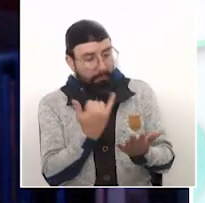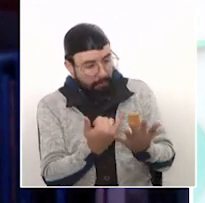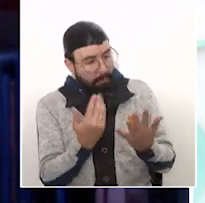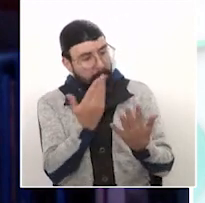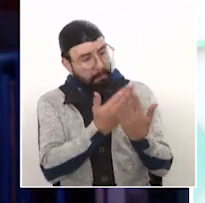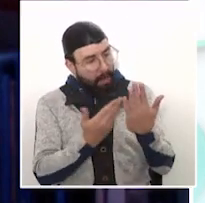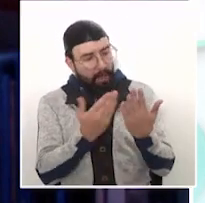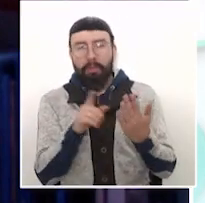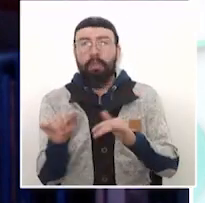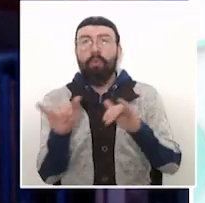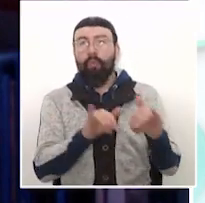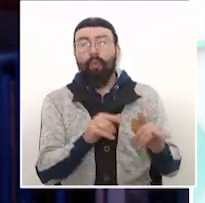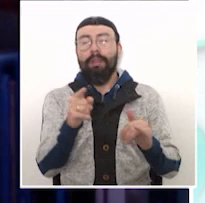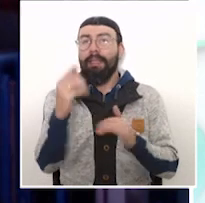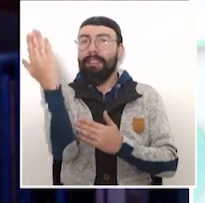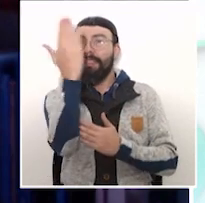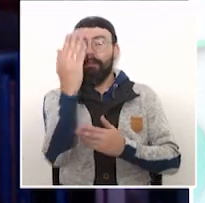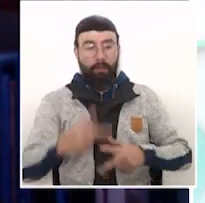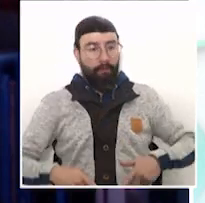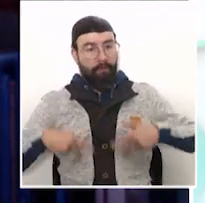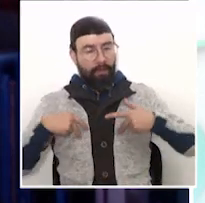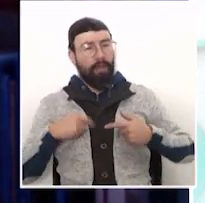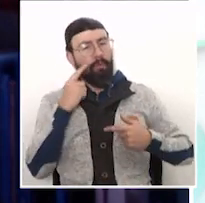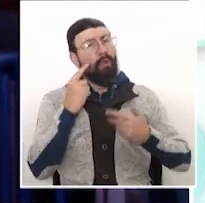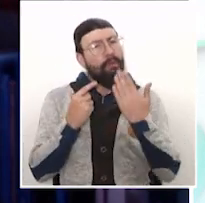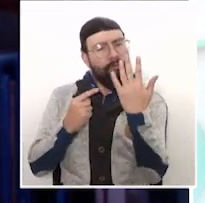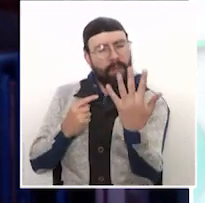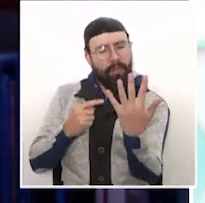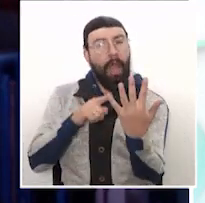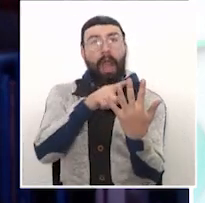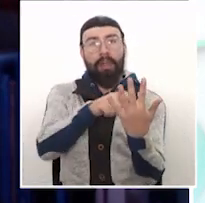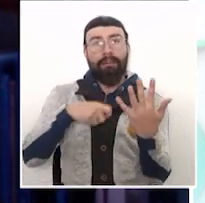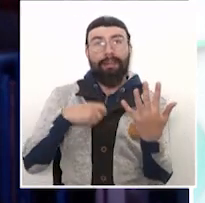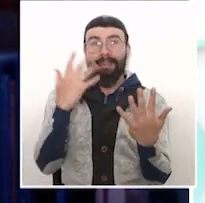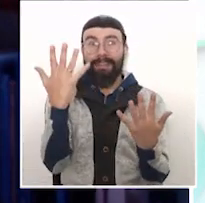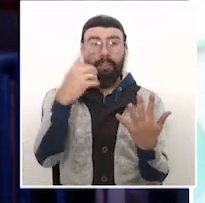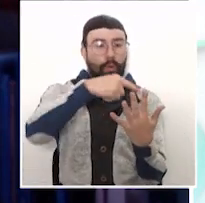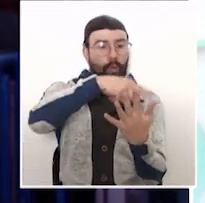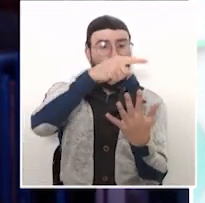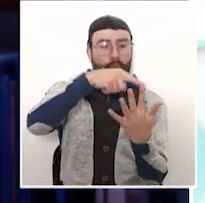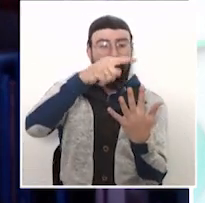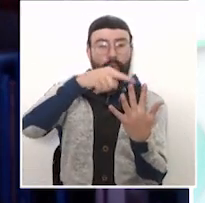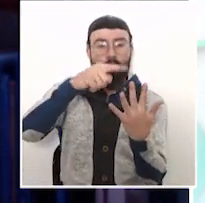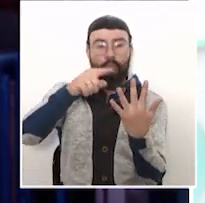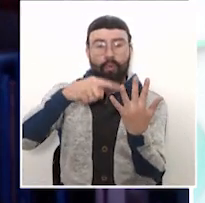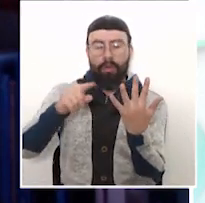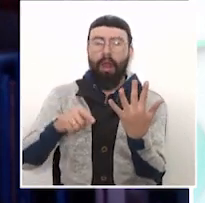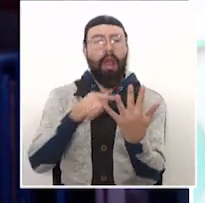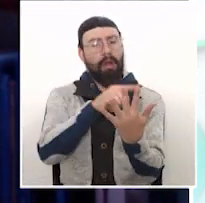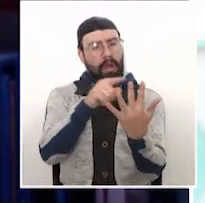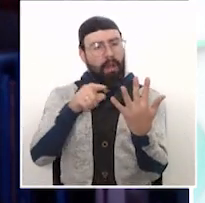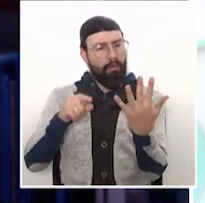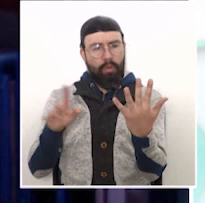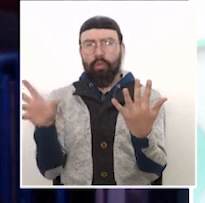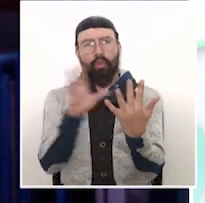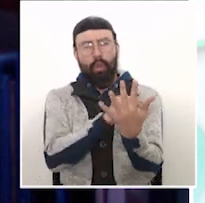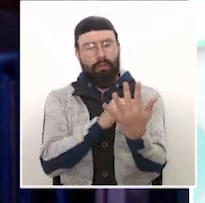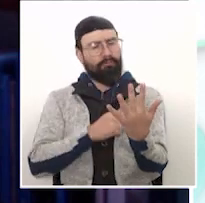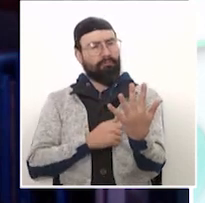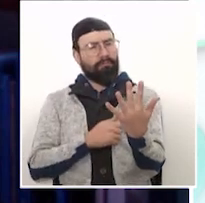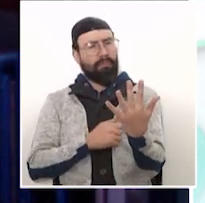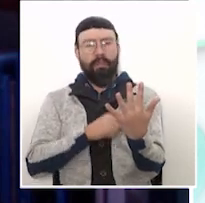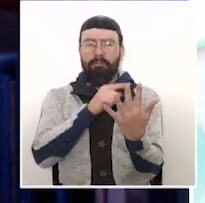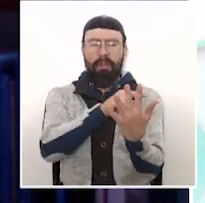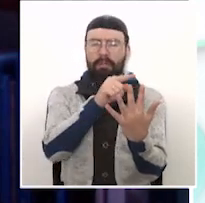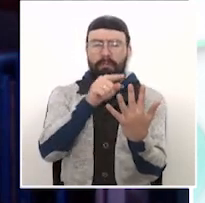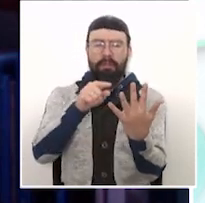al frente. Como tienes cinco dedos, esa manito tuya, ahí están todo tu ser en esos cinco dedos. En esos cinco dedos,